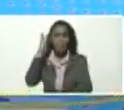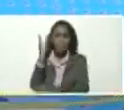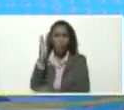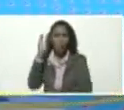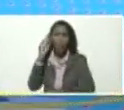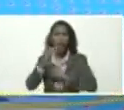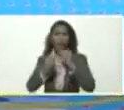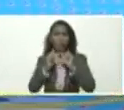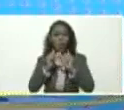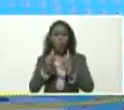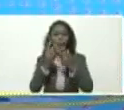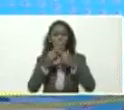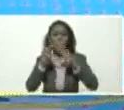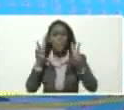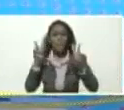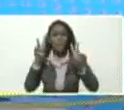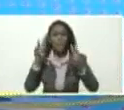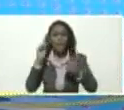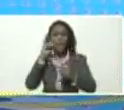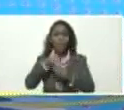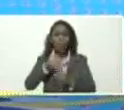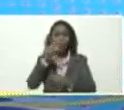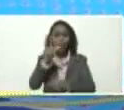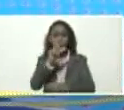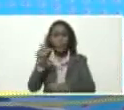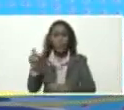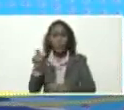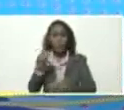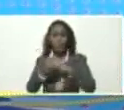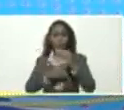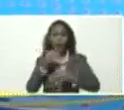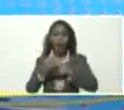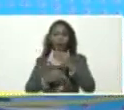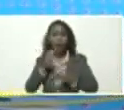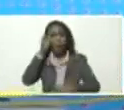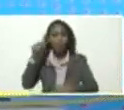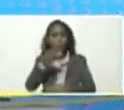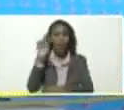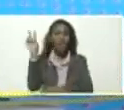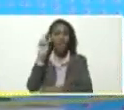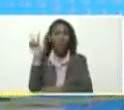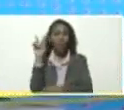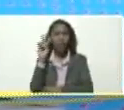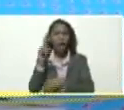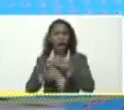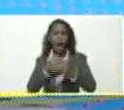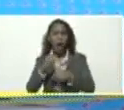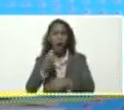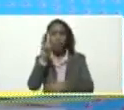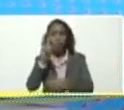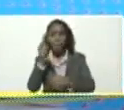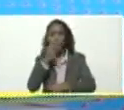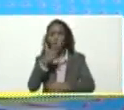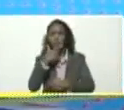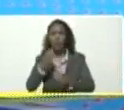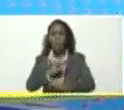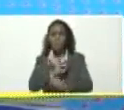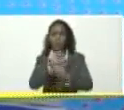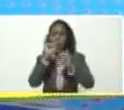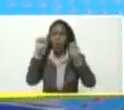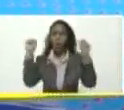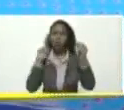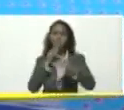habiendo paz. Y dentro de una semana, el pueblo de Venezuela, en un lindo amanecer,